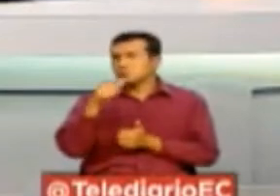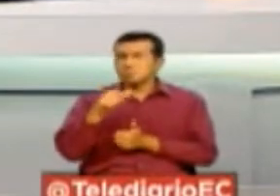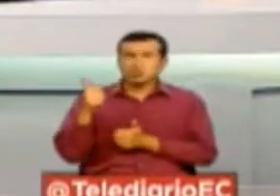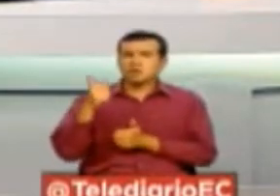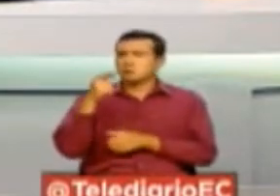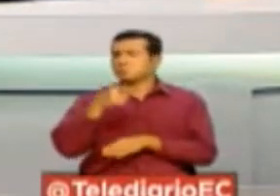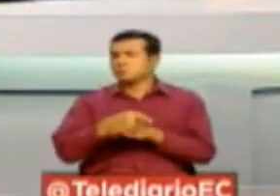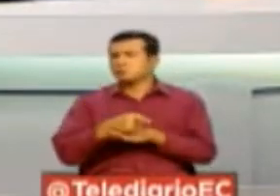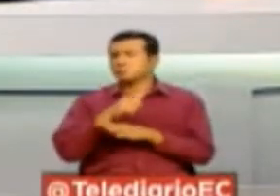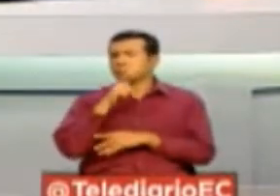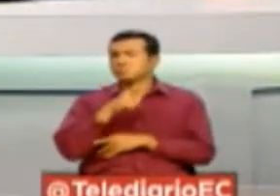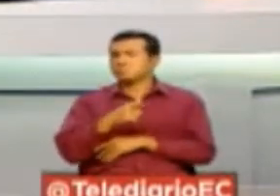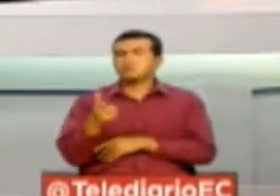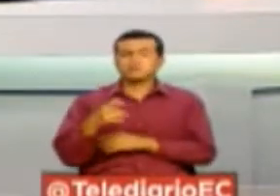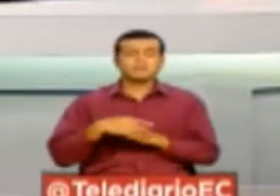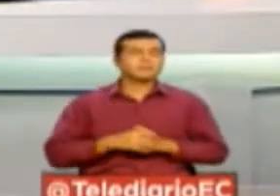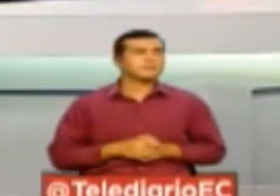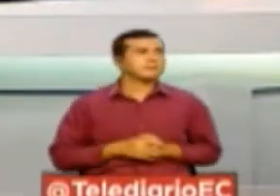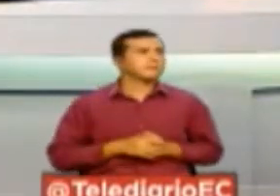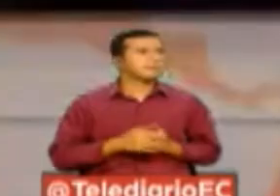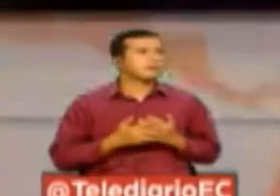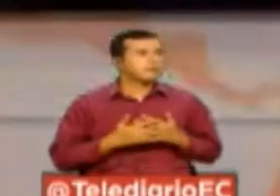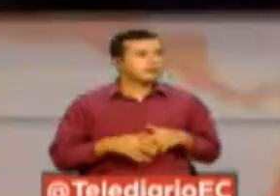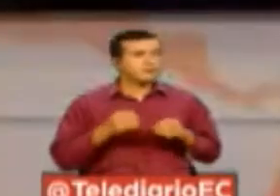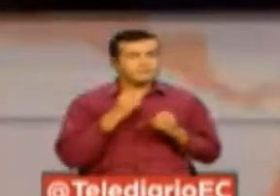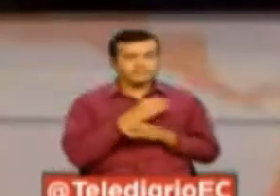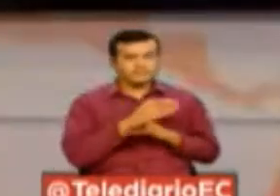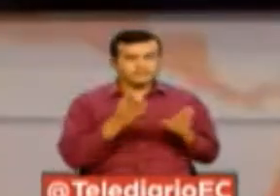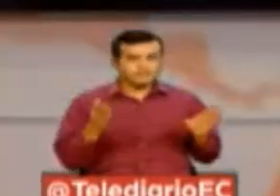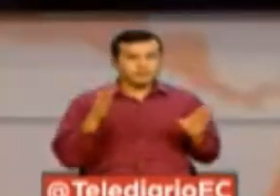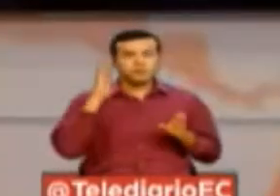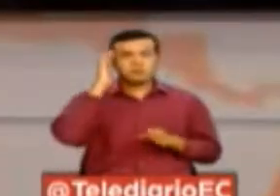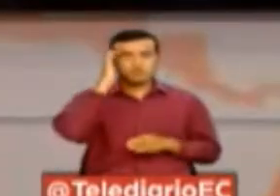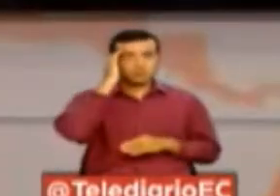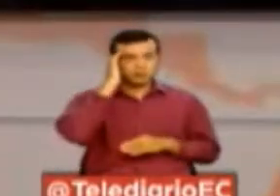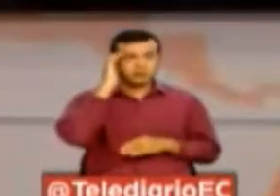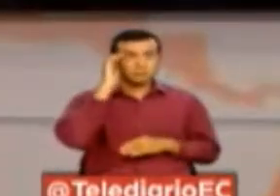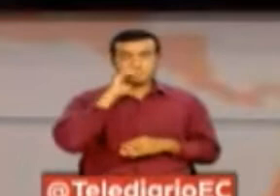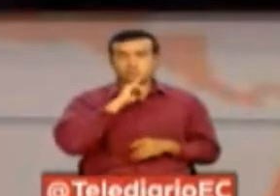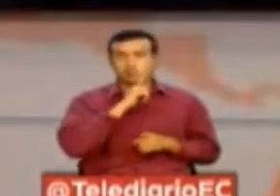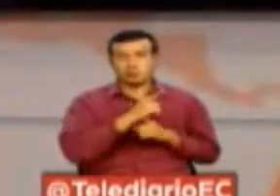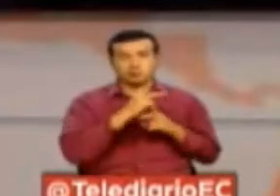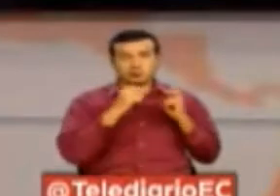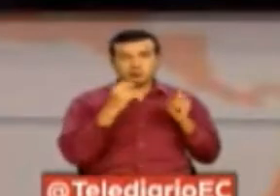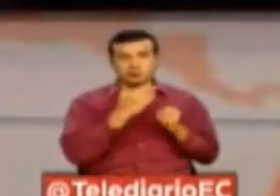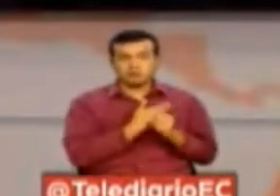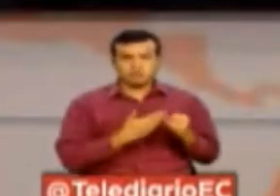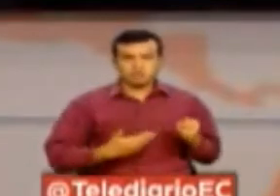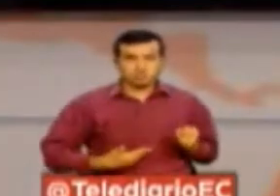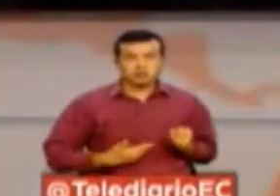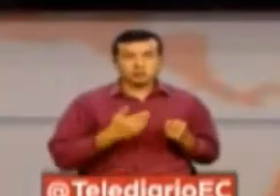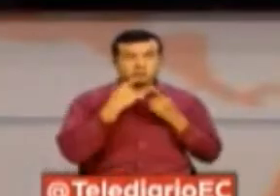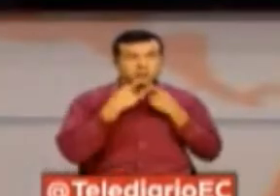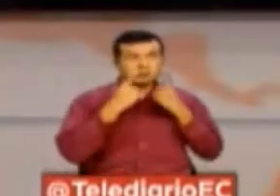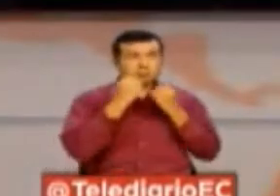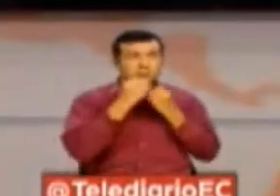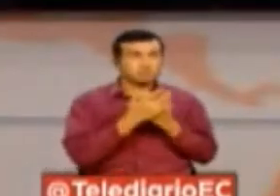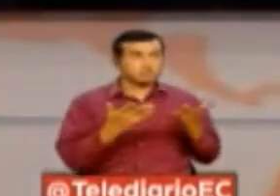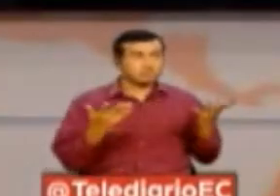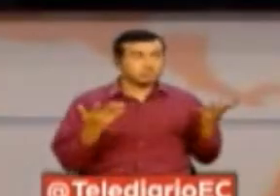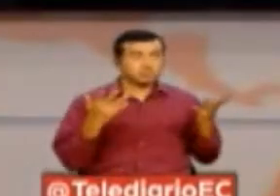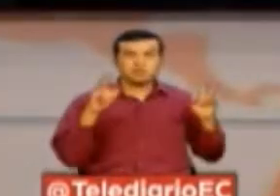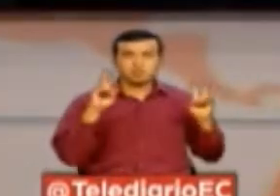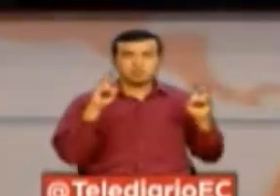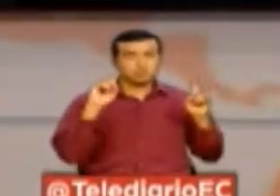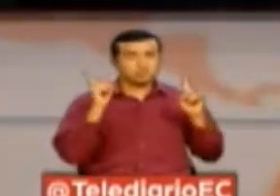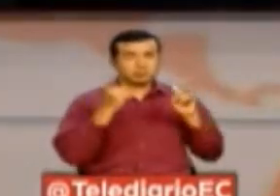órdenes o por iniciativa propia bueno nosotros expresamos en su momento la preocupación de que el ex presidente haya hecho ese comentario en